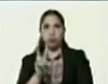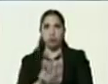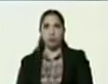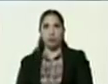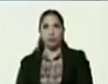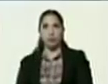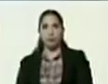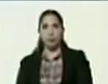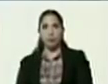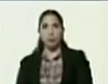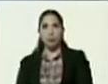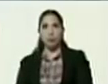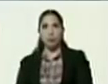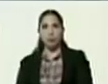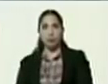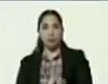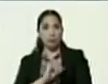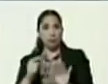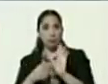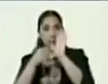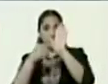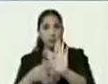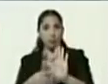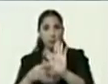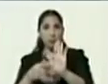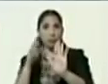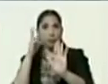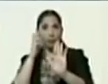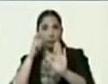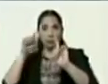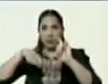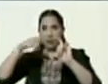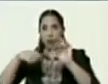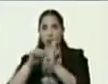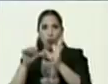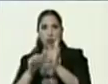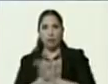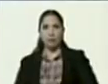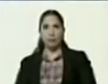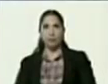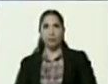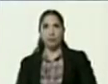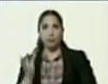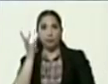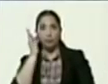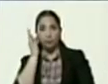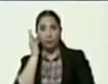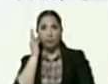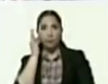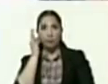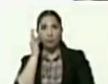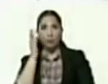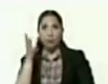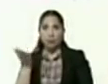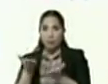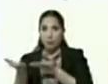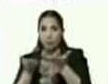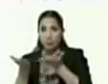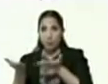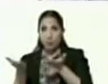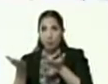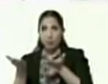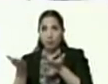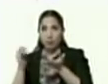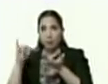de Venezuela. Ya mostramos un audio, un video donde una mujer al servicio de Juan Guaidó entrega la guayana